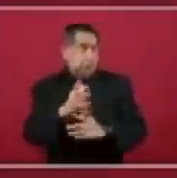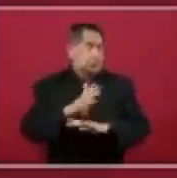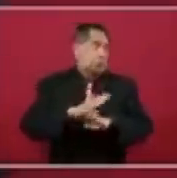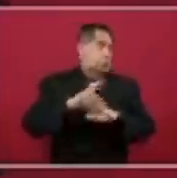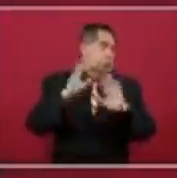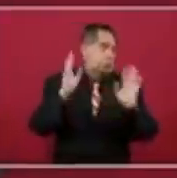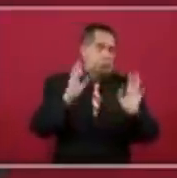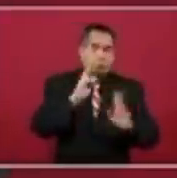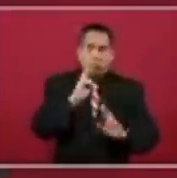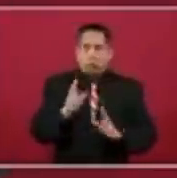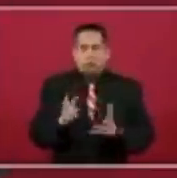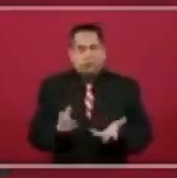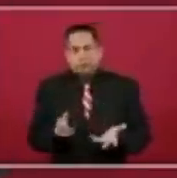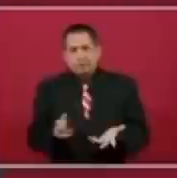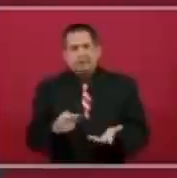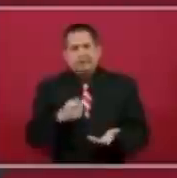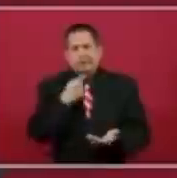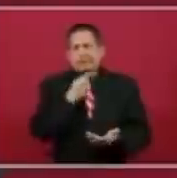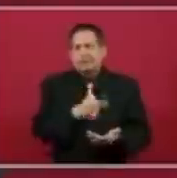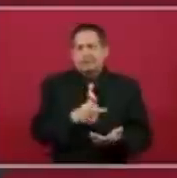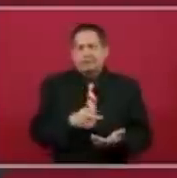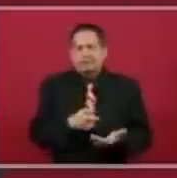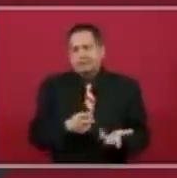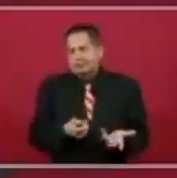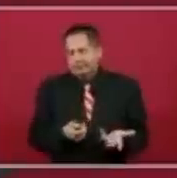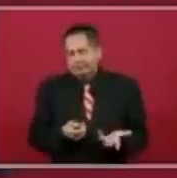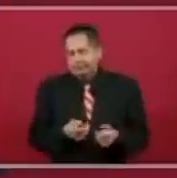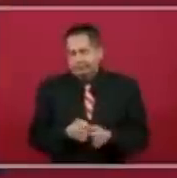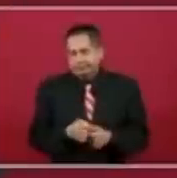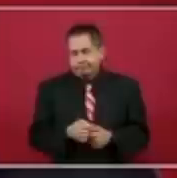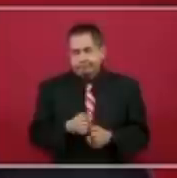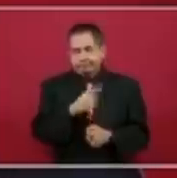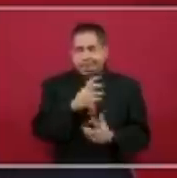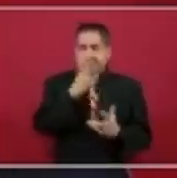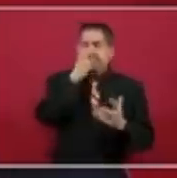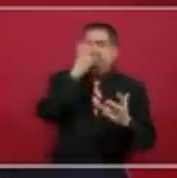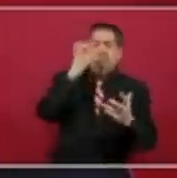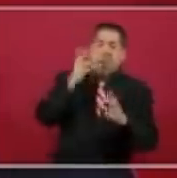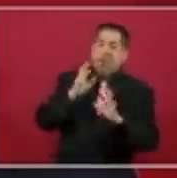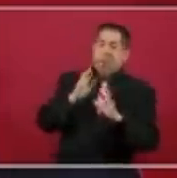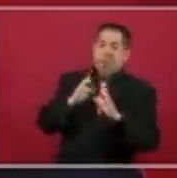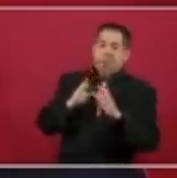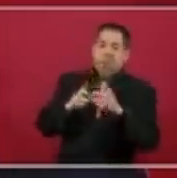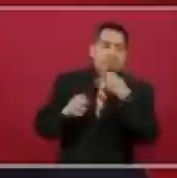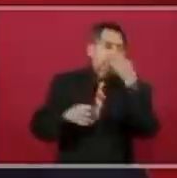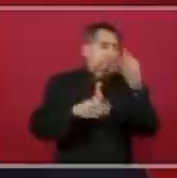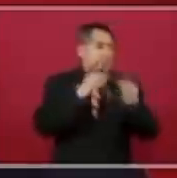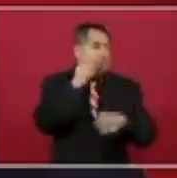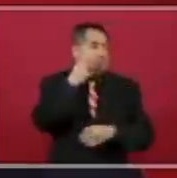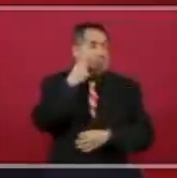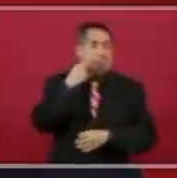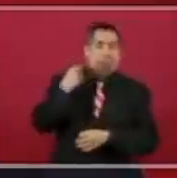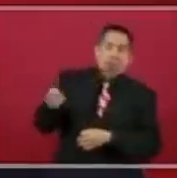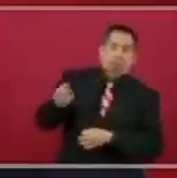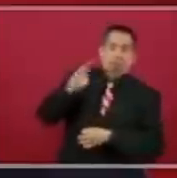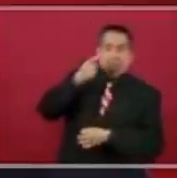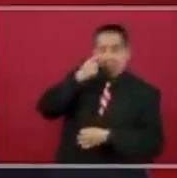entonces, ¿qué van a decir? Van a gritar como pregoneros de